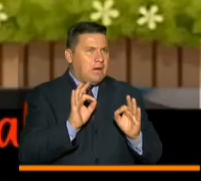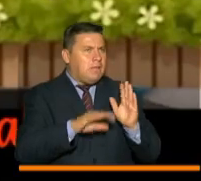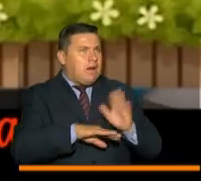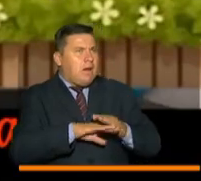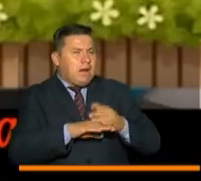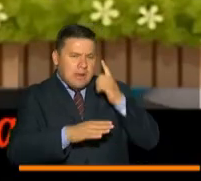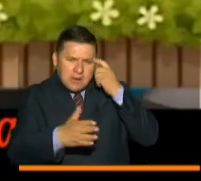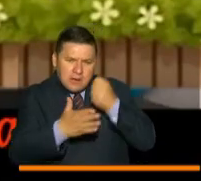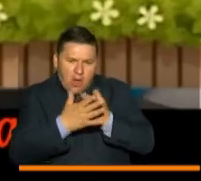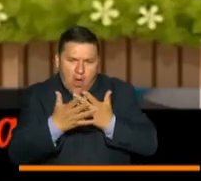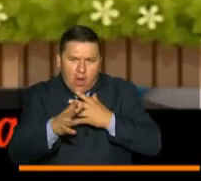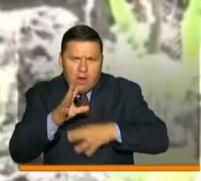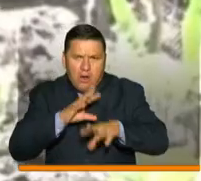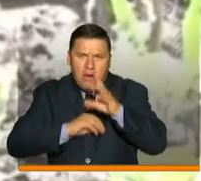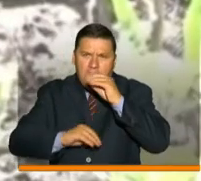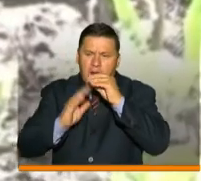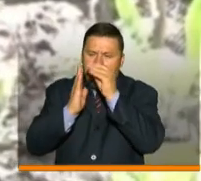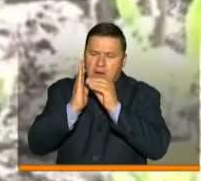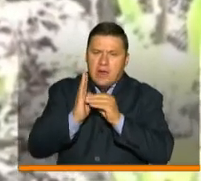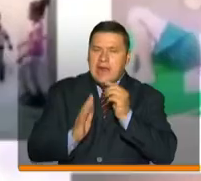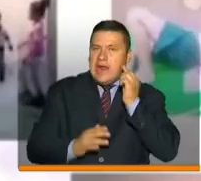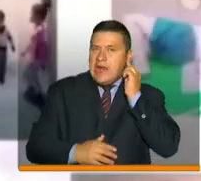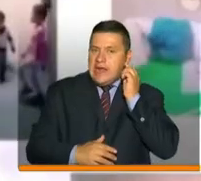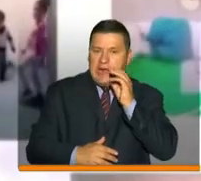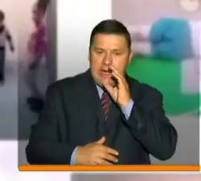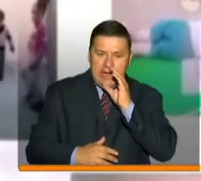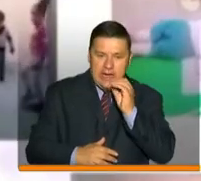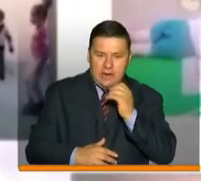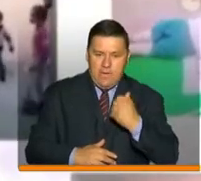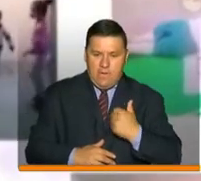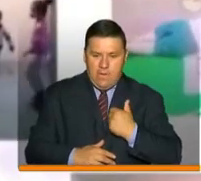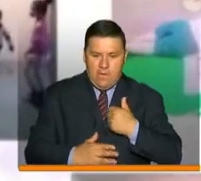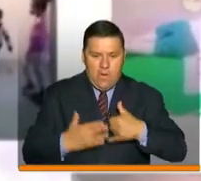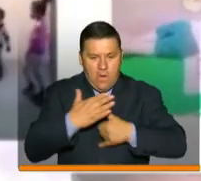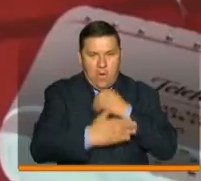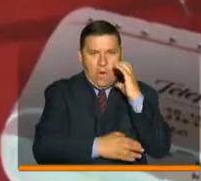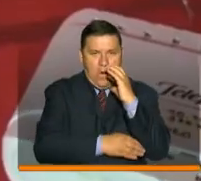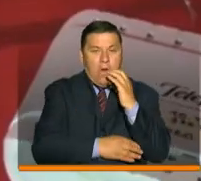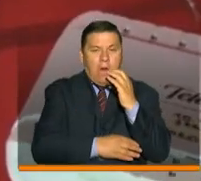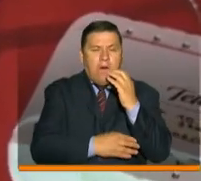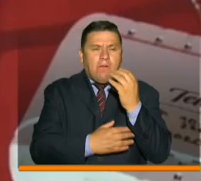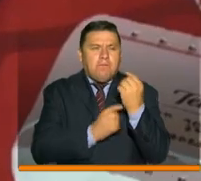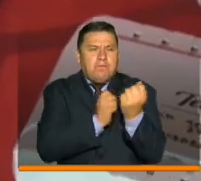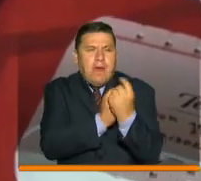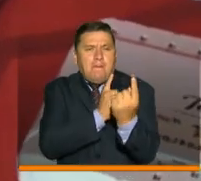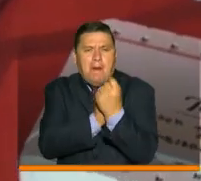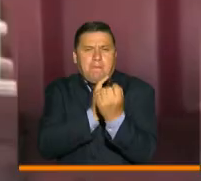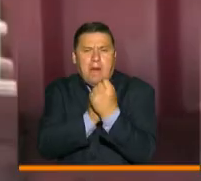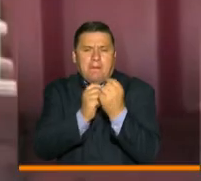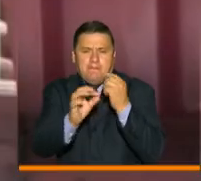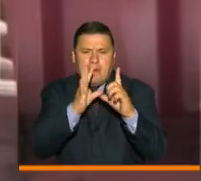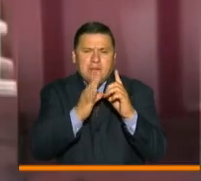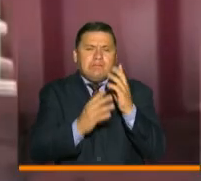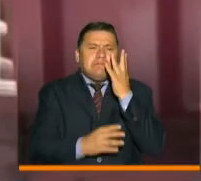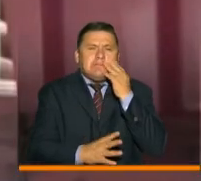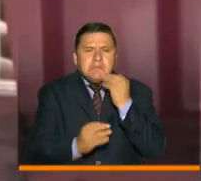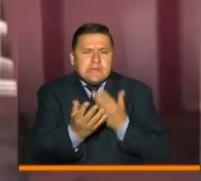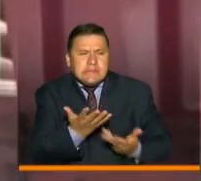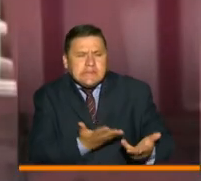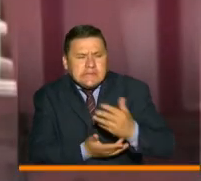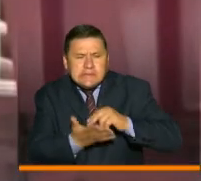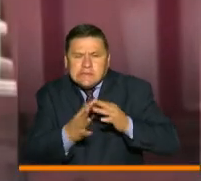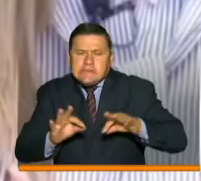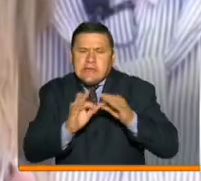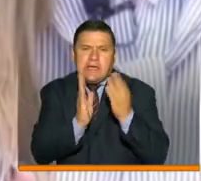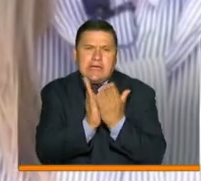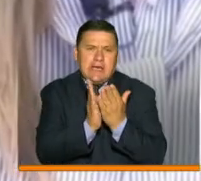los retos de aprendizaje de niños, niñas y jóvenes del país. Durante el evento se reconocen además las 20 experiencias significativas